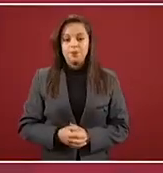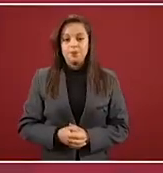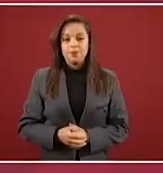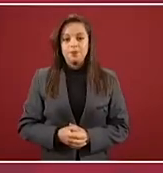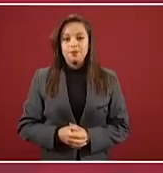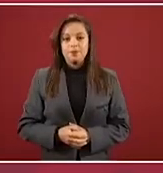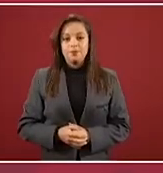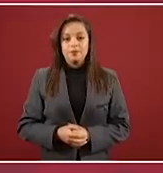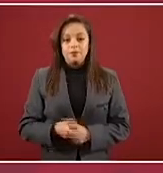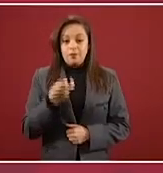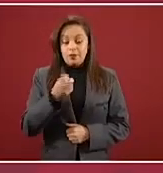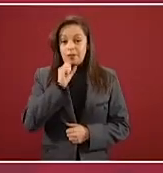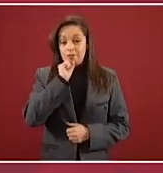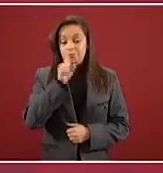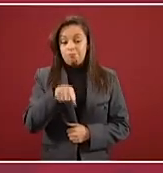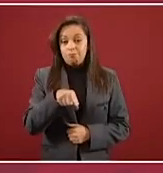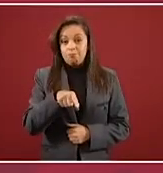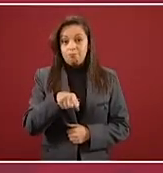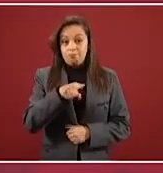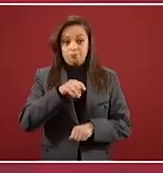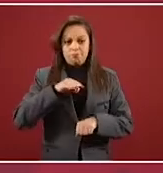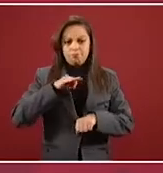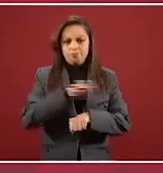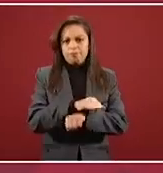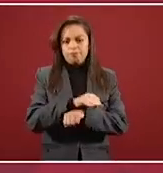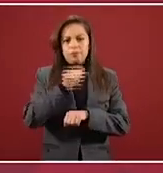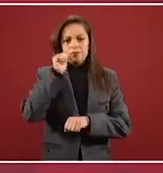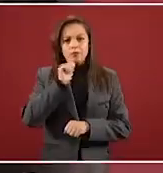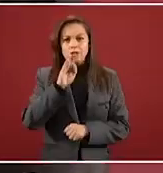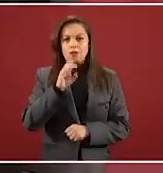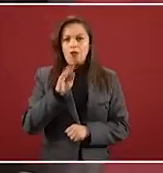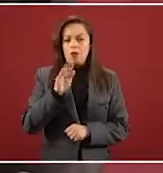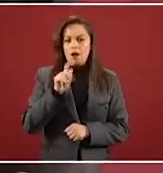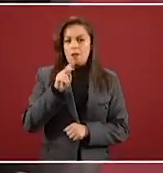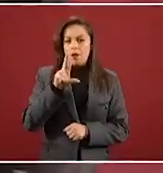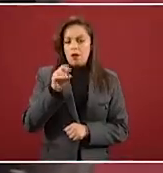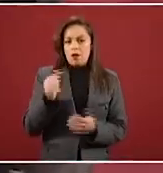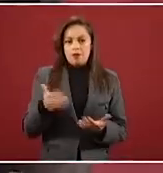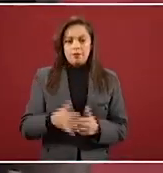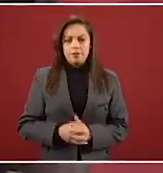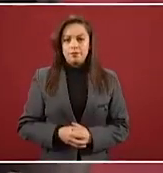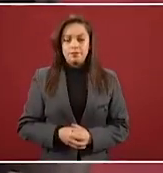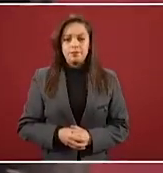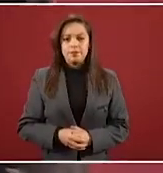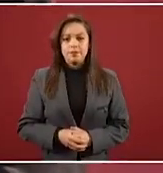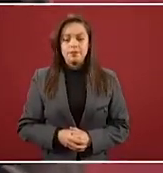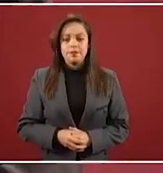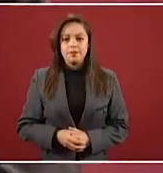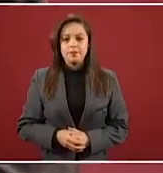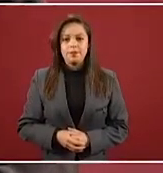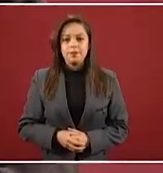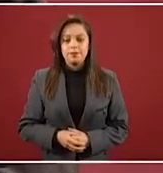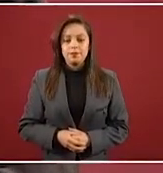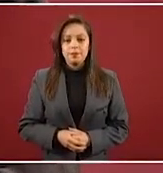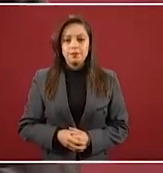lo mismo, defendiendo el FOBAPROA. Lo que pasa que